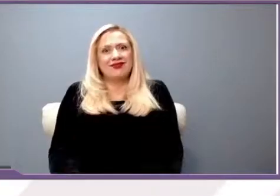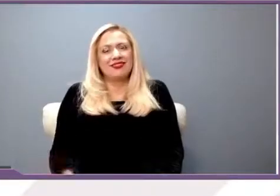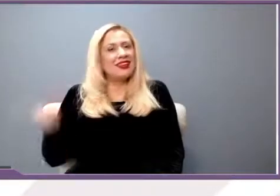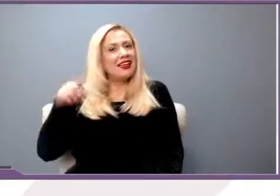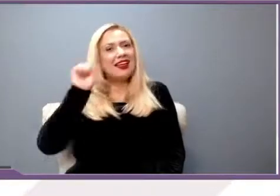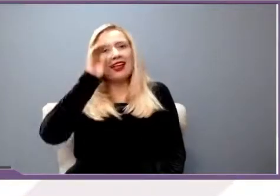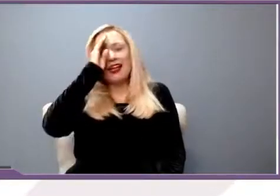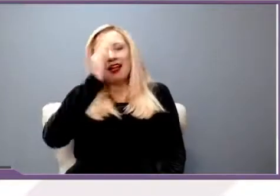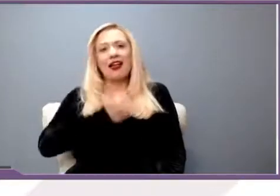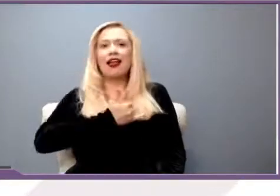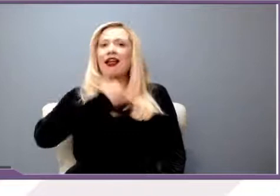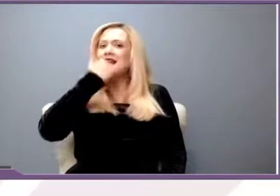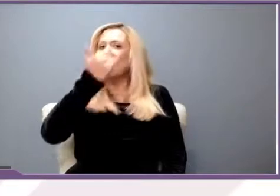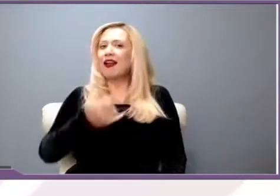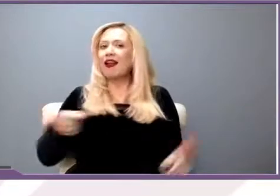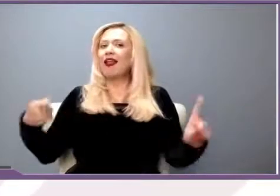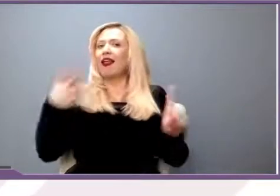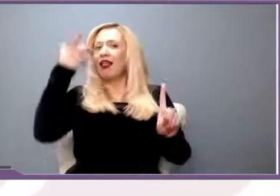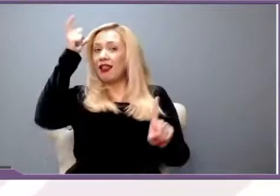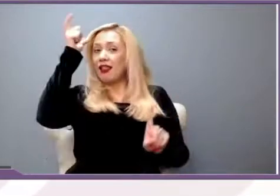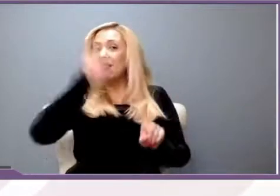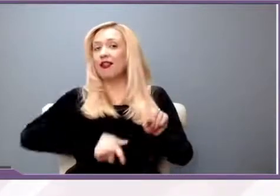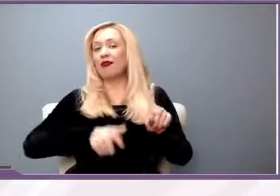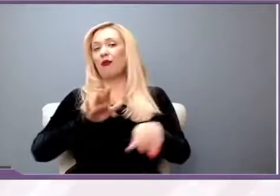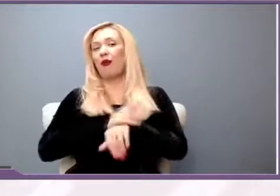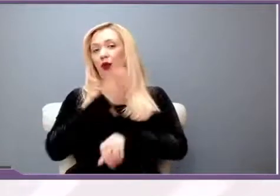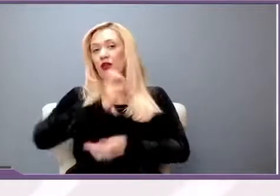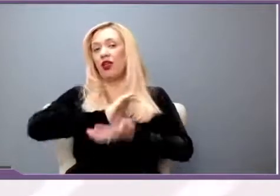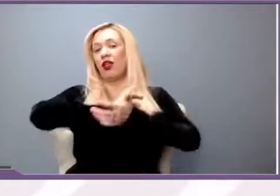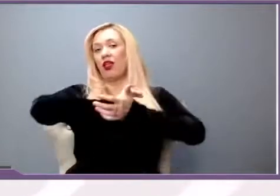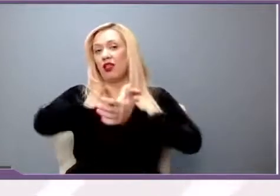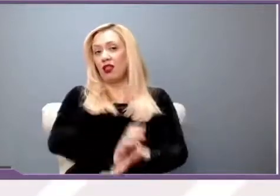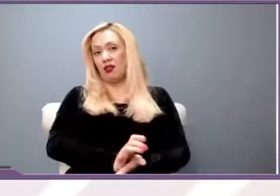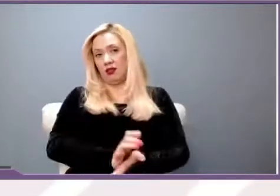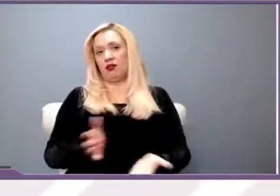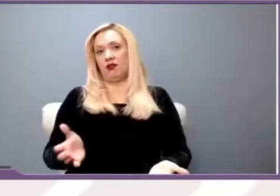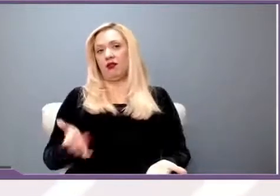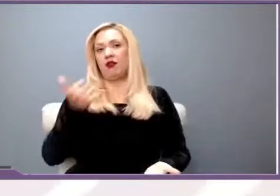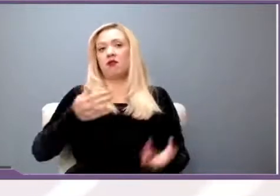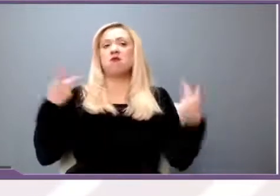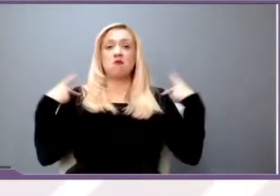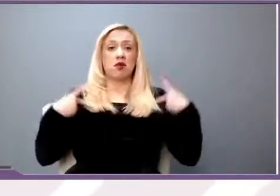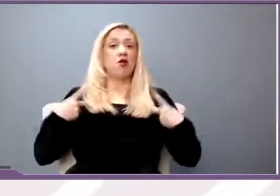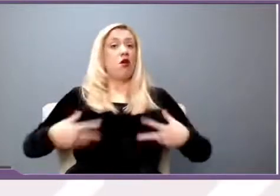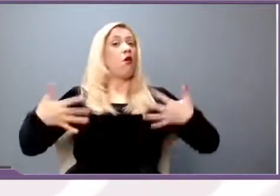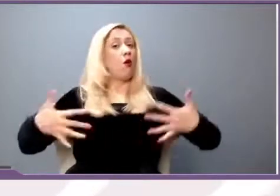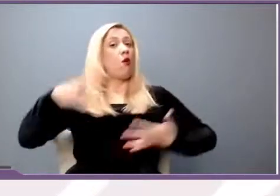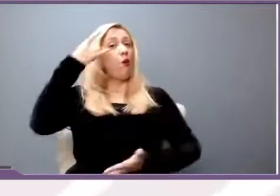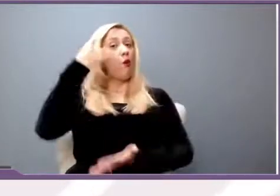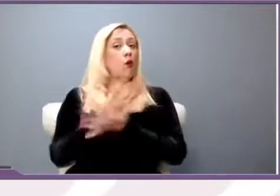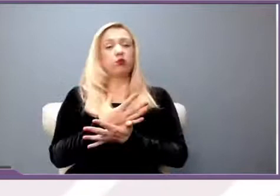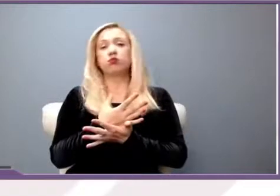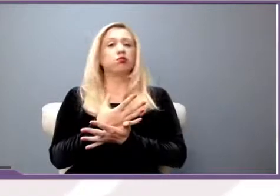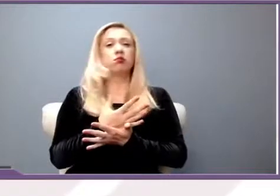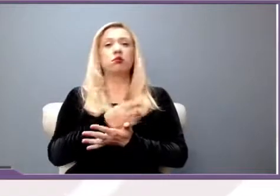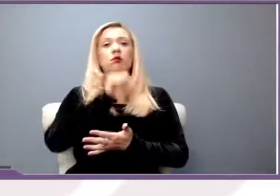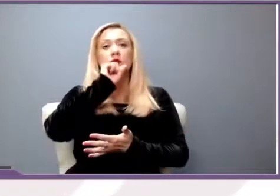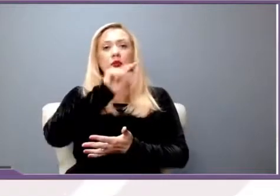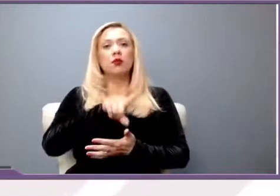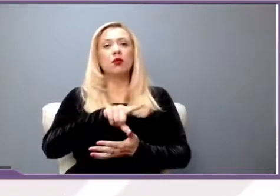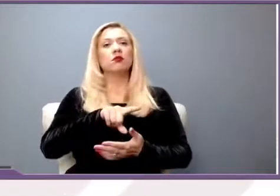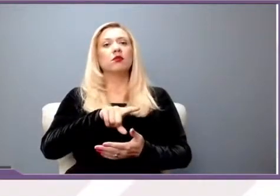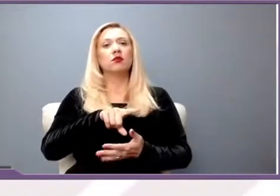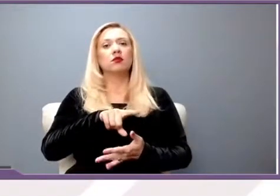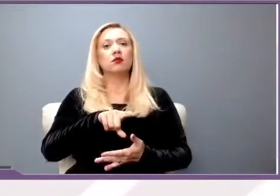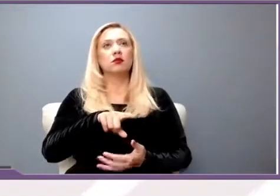tipo de estigmas, este tipo de ejercicios discriminatorios, no solamente afecta a las personas gordas, también afecta a quienes no lo son, porque